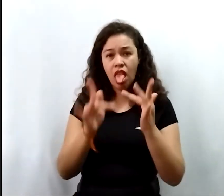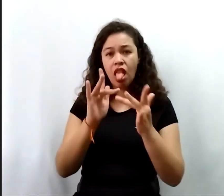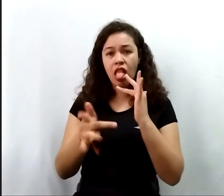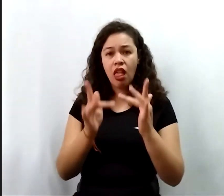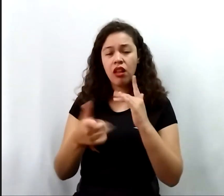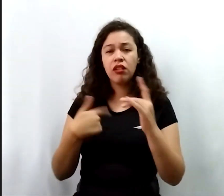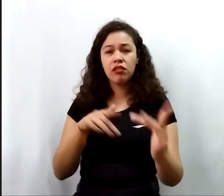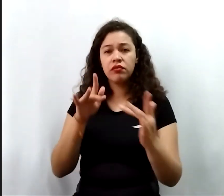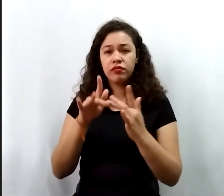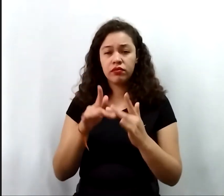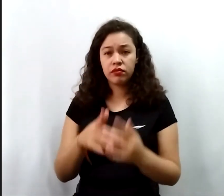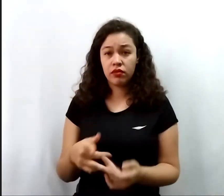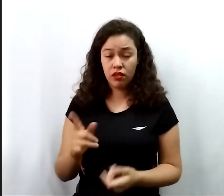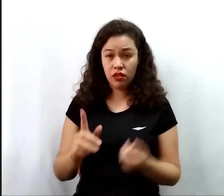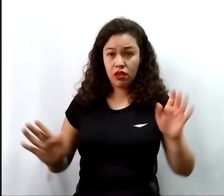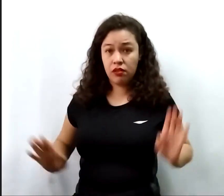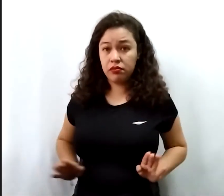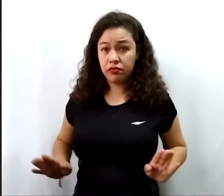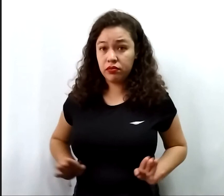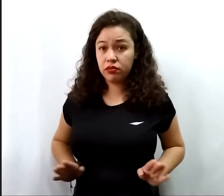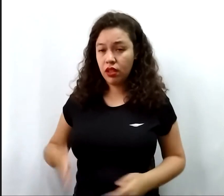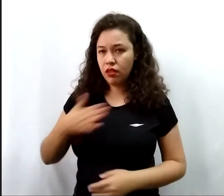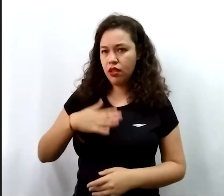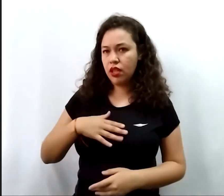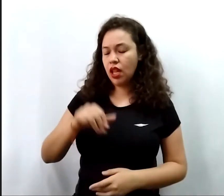una cualidad mía, sin que esto se vea presuntuoso,